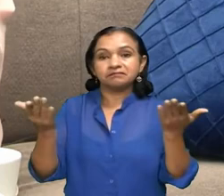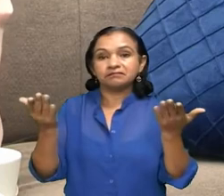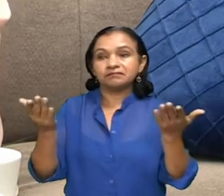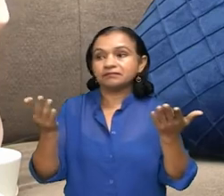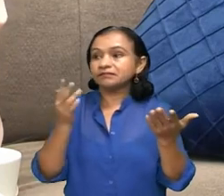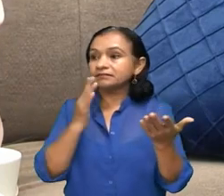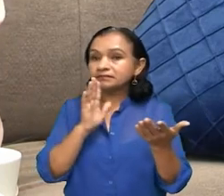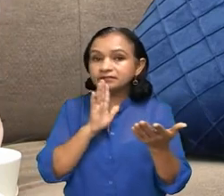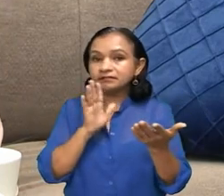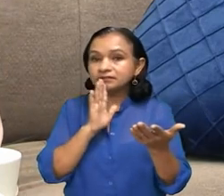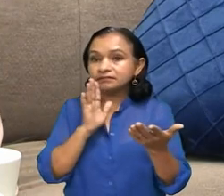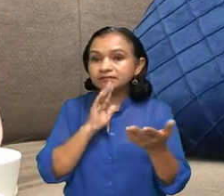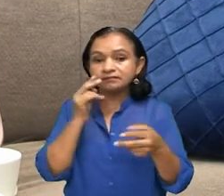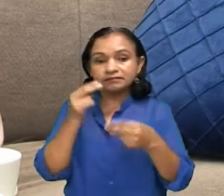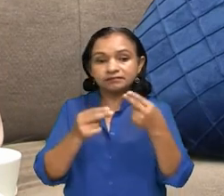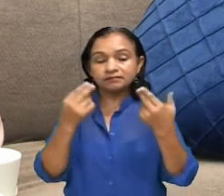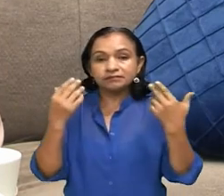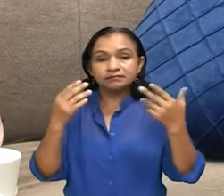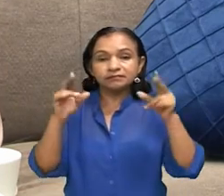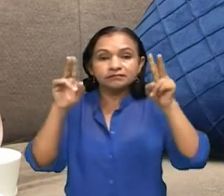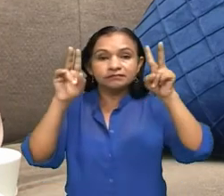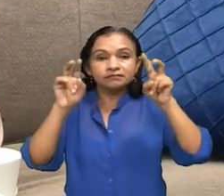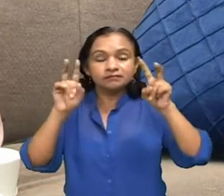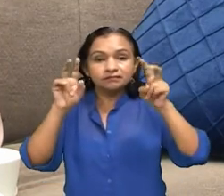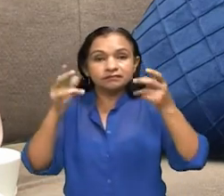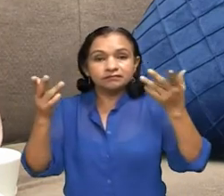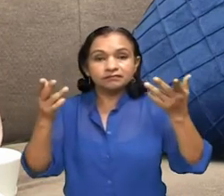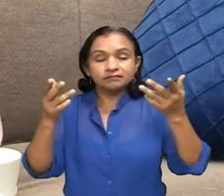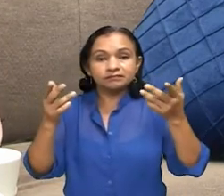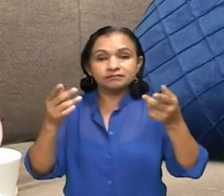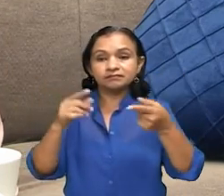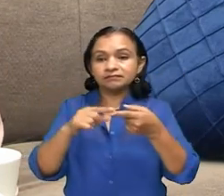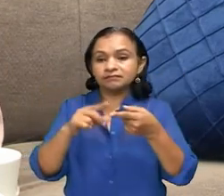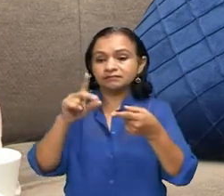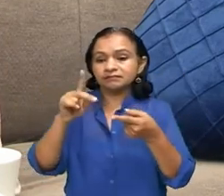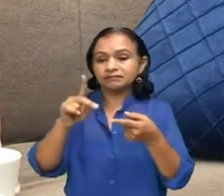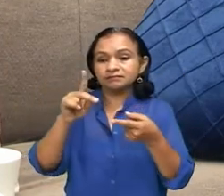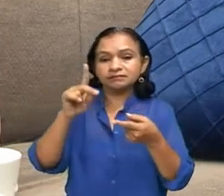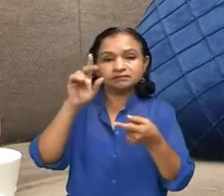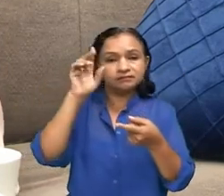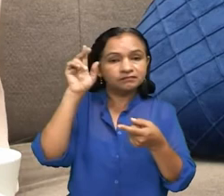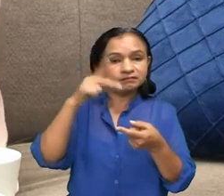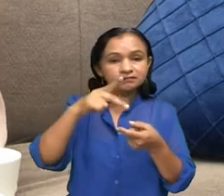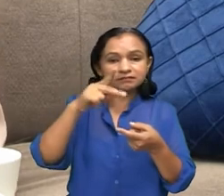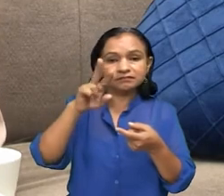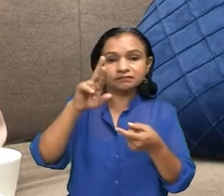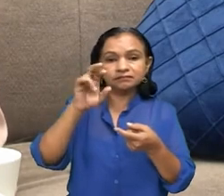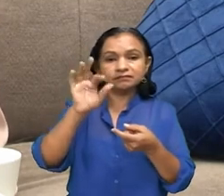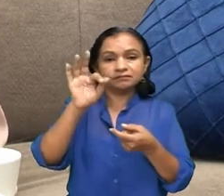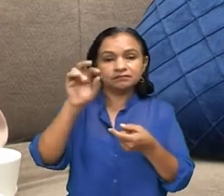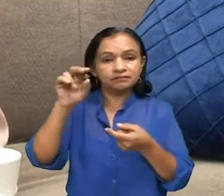están hablando de un sinnúmero de temas de crowdfunding, no están hablando sobre el